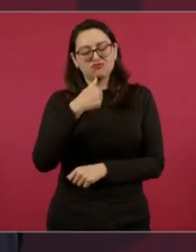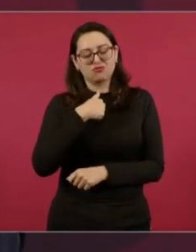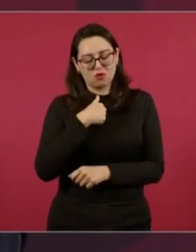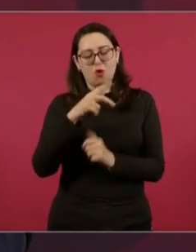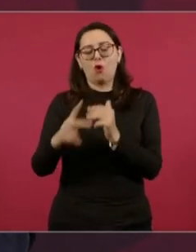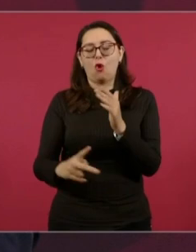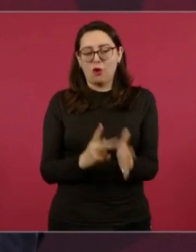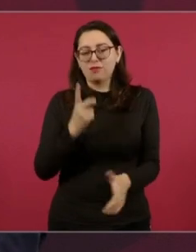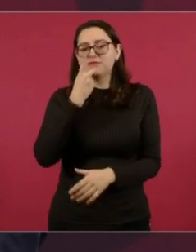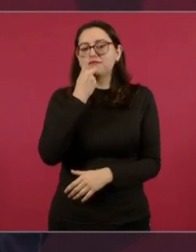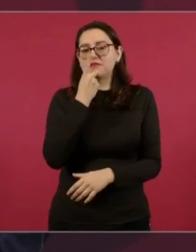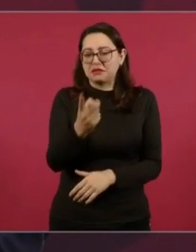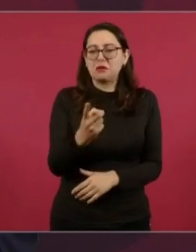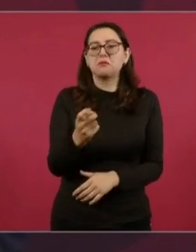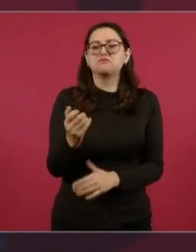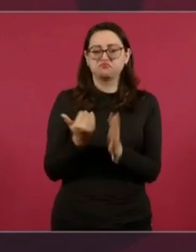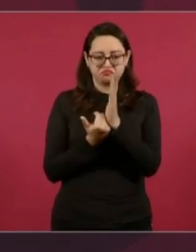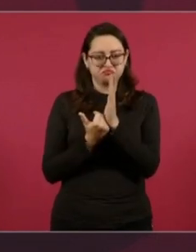afortunadamente